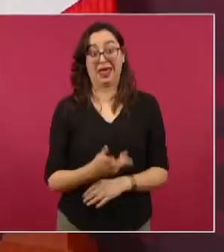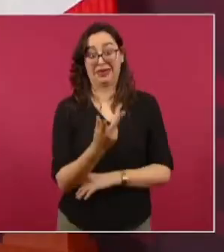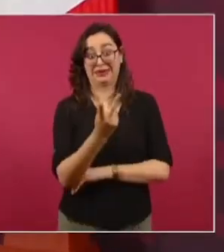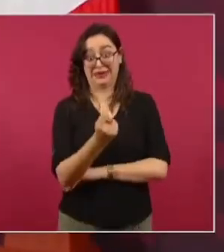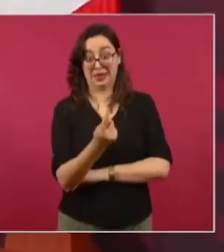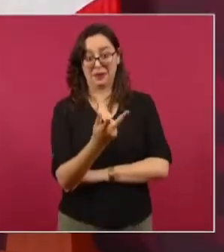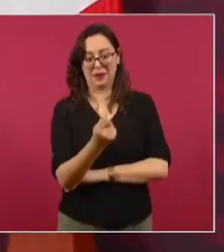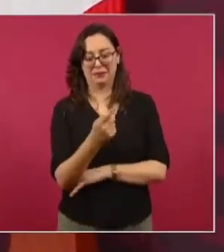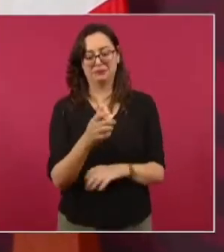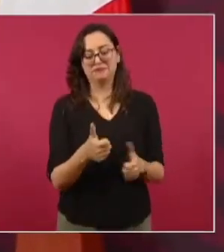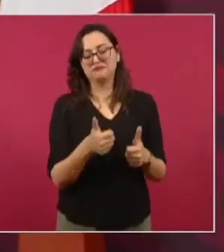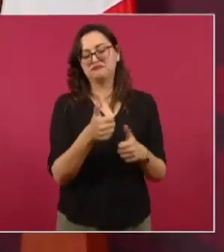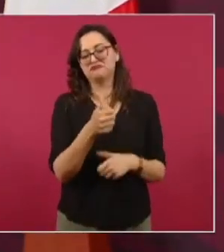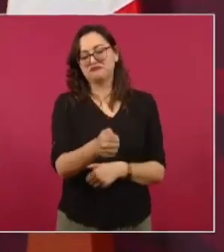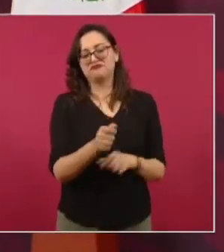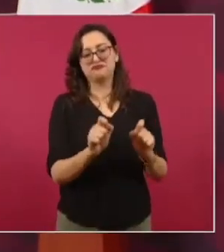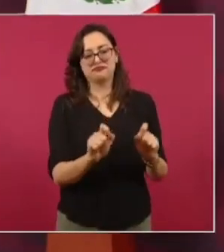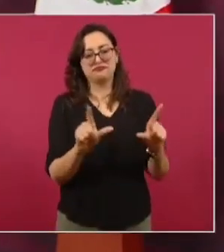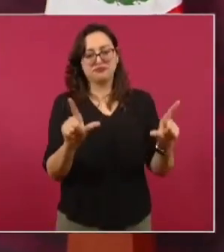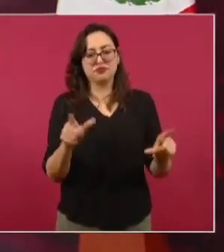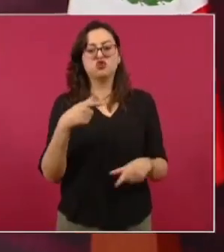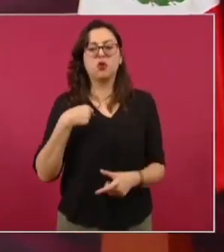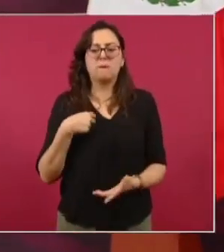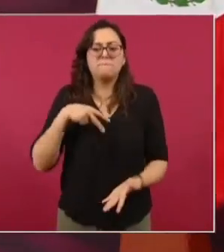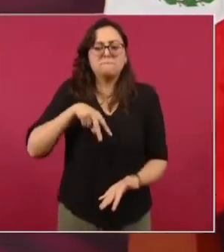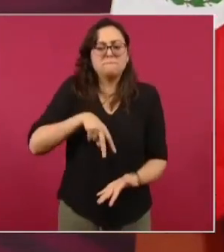y estoy parado